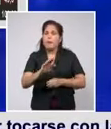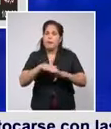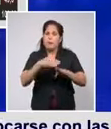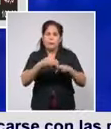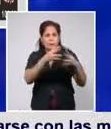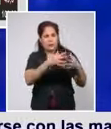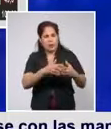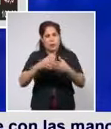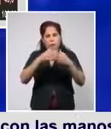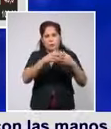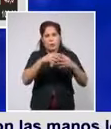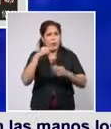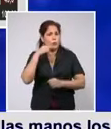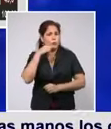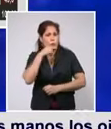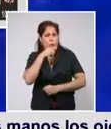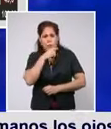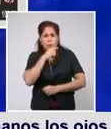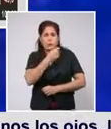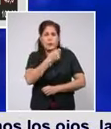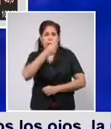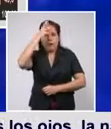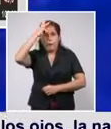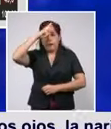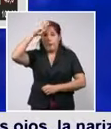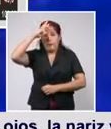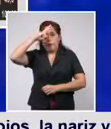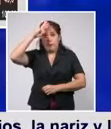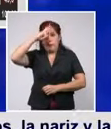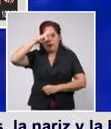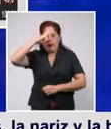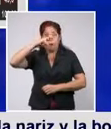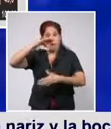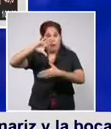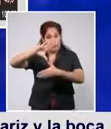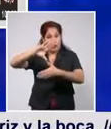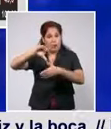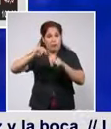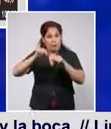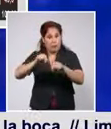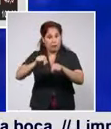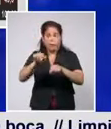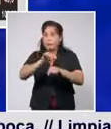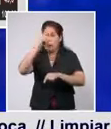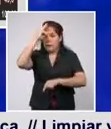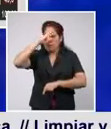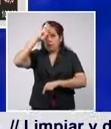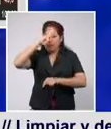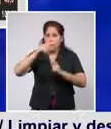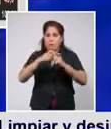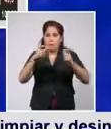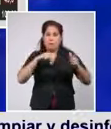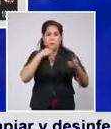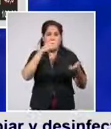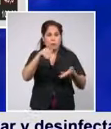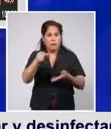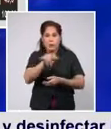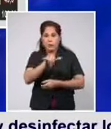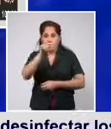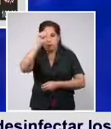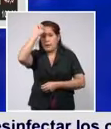Unidos, Rusia, México como país de Latinoamérica que ha tenido una letalidad elevada, la